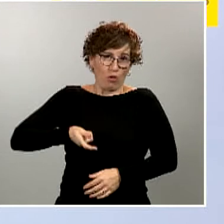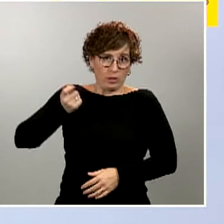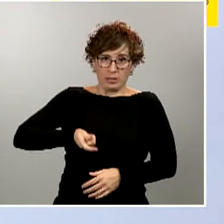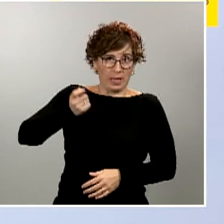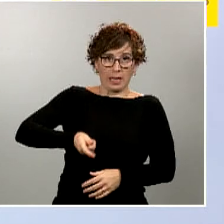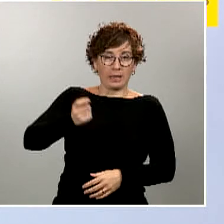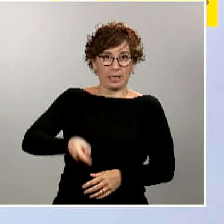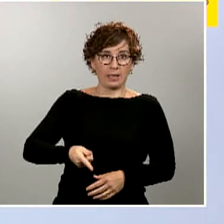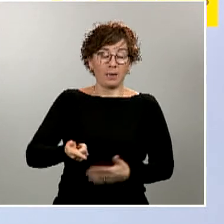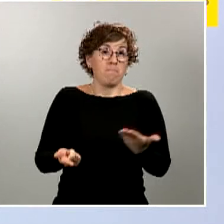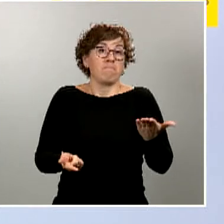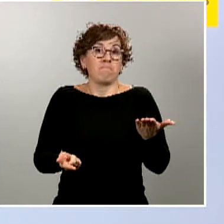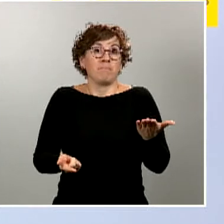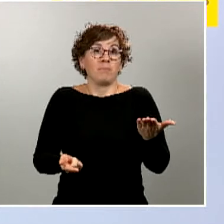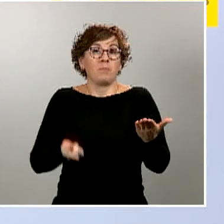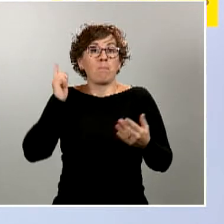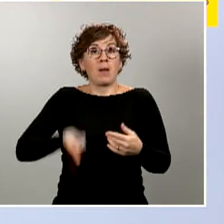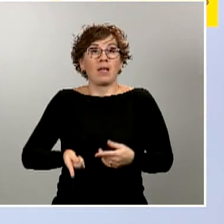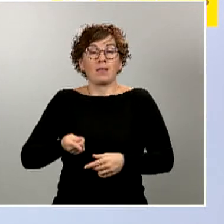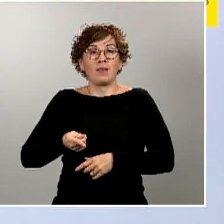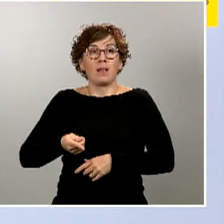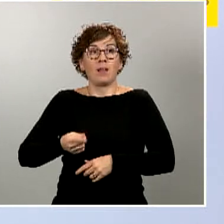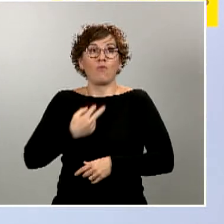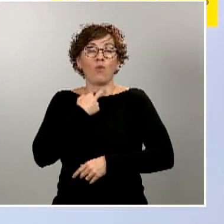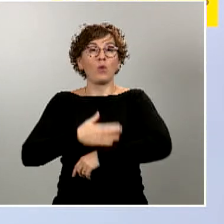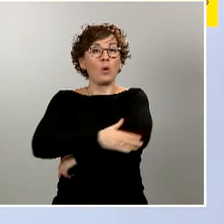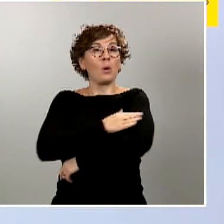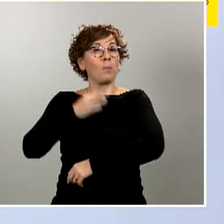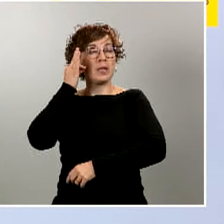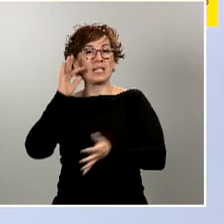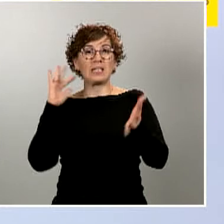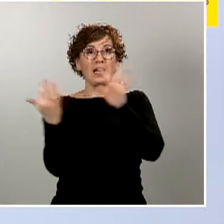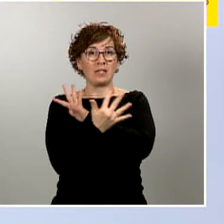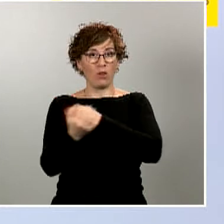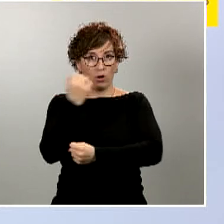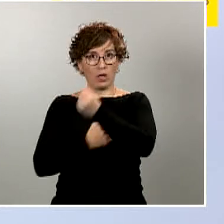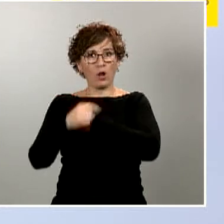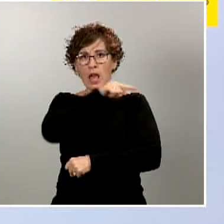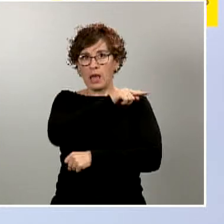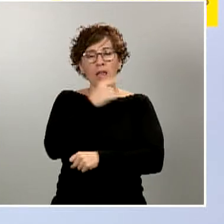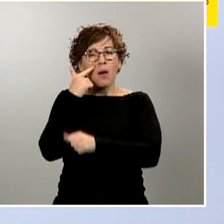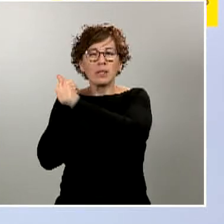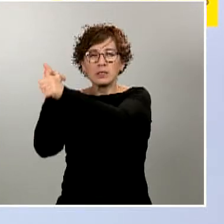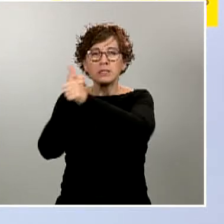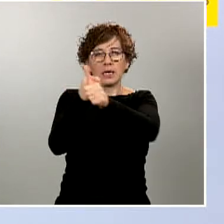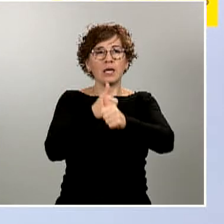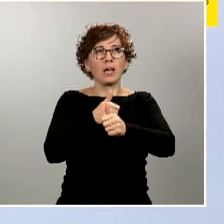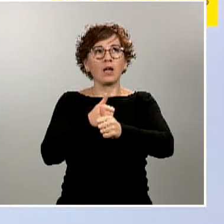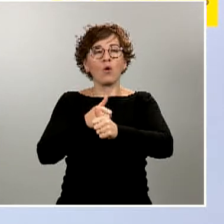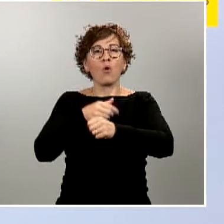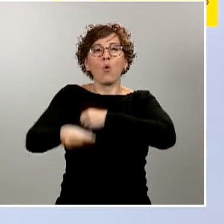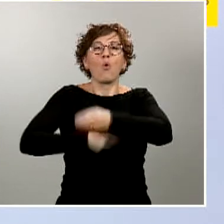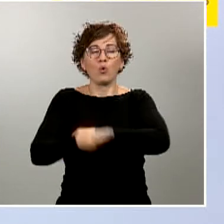depende de la ministra de Transición Ecológica. Ella hace un buen seguimiento del consumo energético del país y de las necesidades del